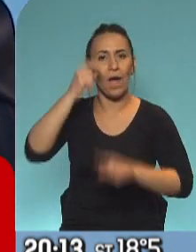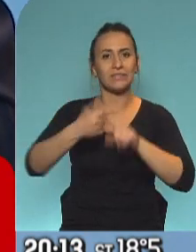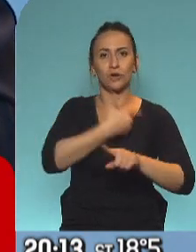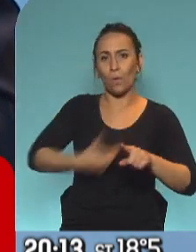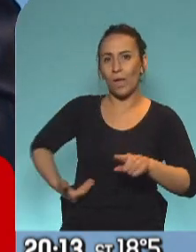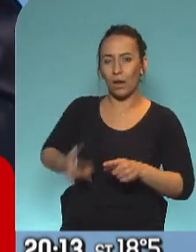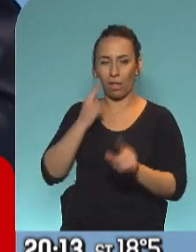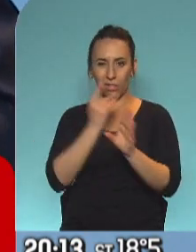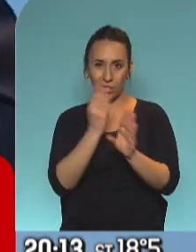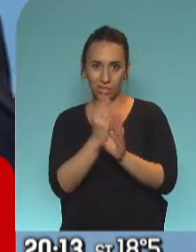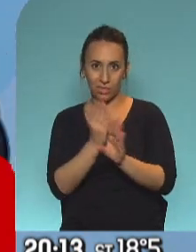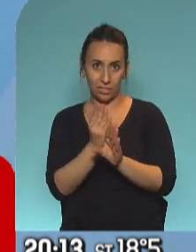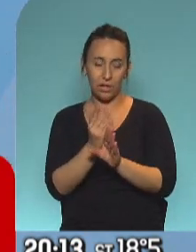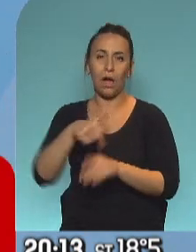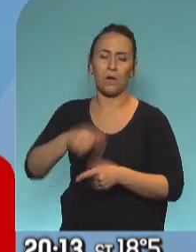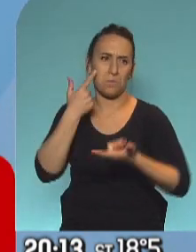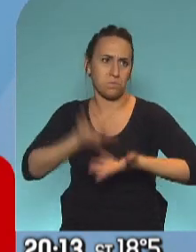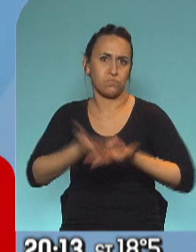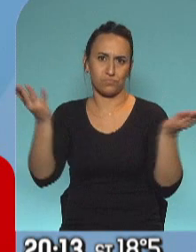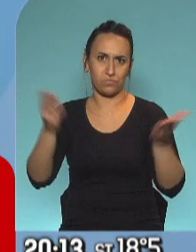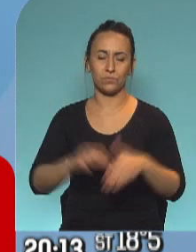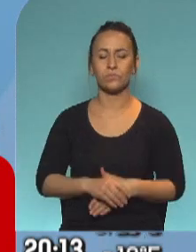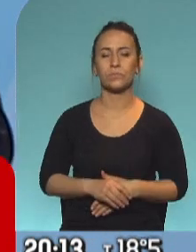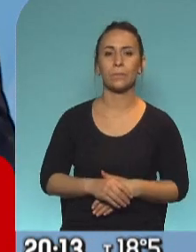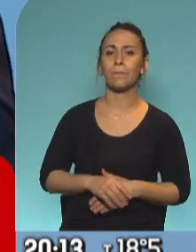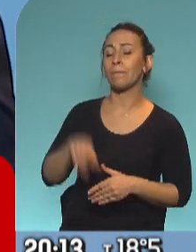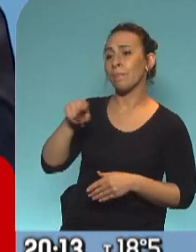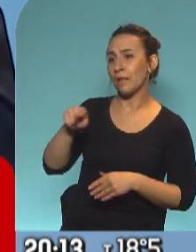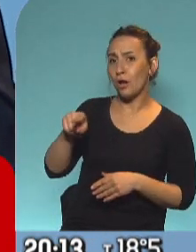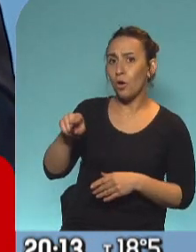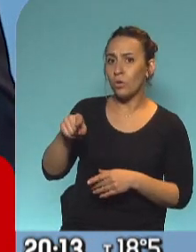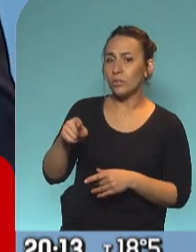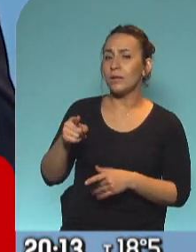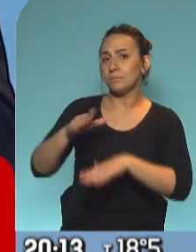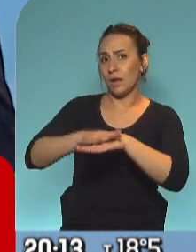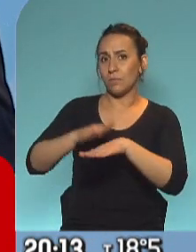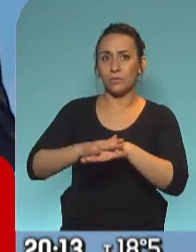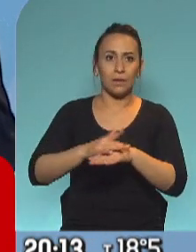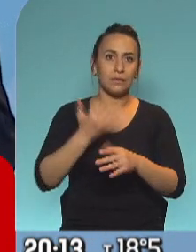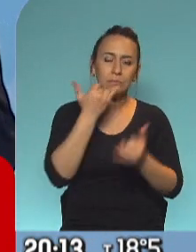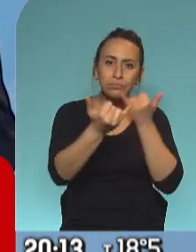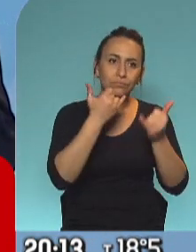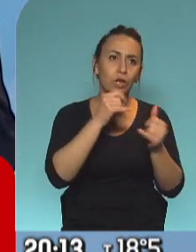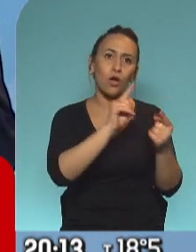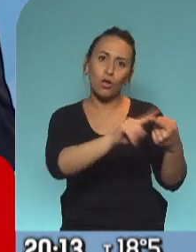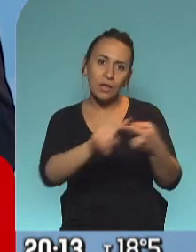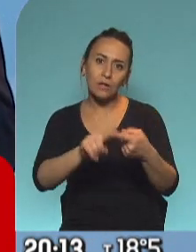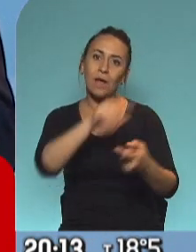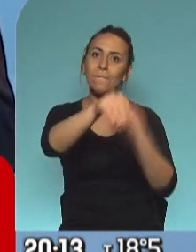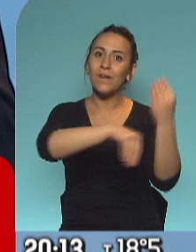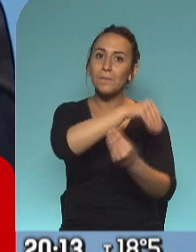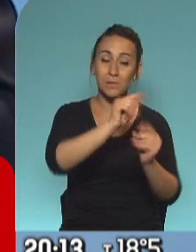AFI macrista, ¿no? Usted justamente tuvo la tarea de comunicarle, de llamarlos a los familiares de los tripulantes. ¿Qué le han comentado sobre